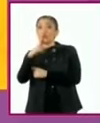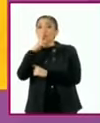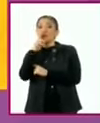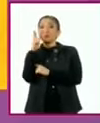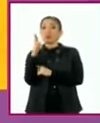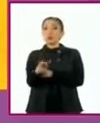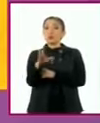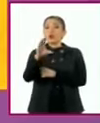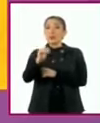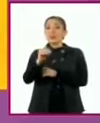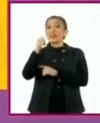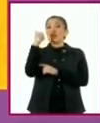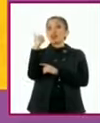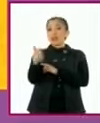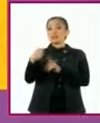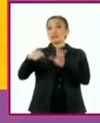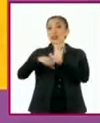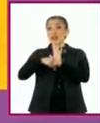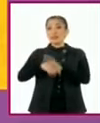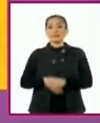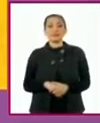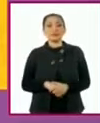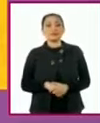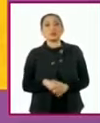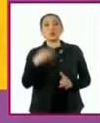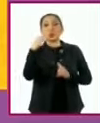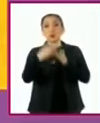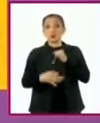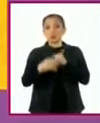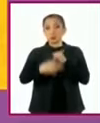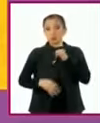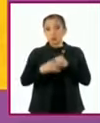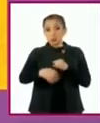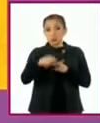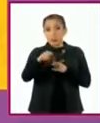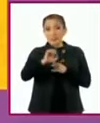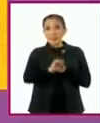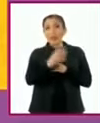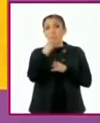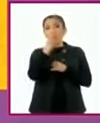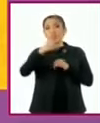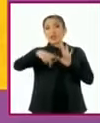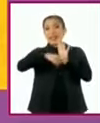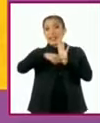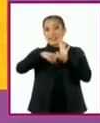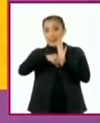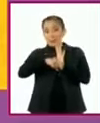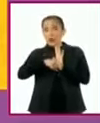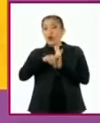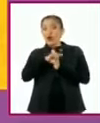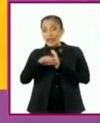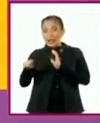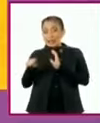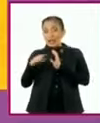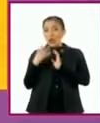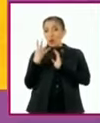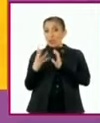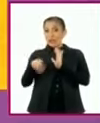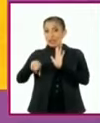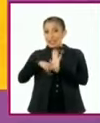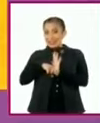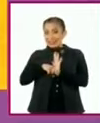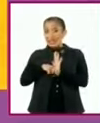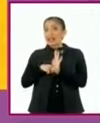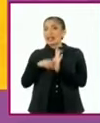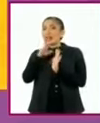a 96 negativo. Y finalmente, 64 negativo entre 4 negativo